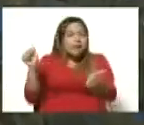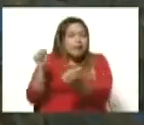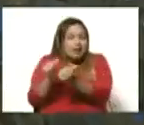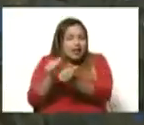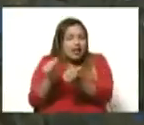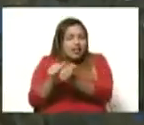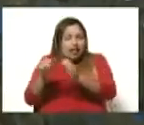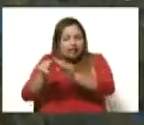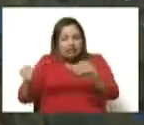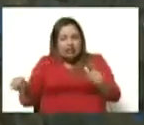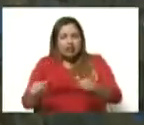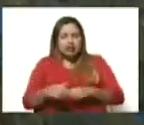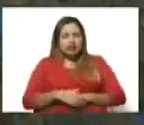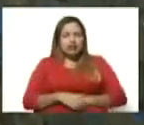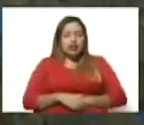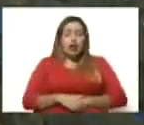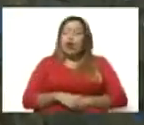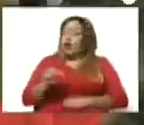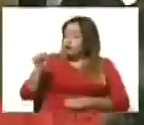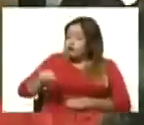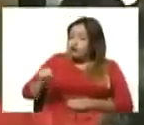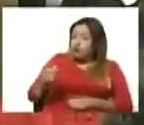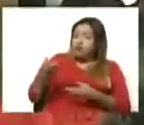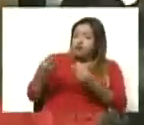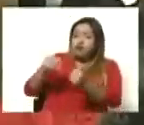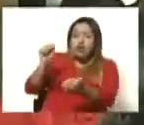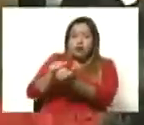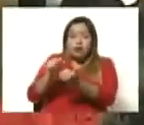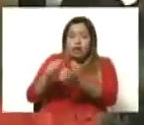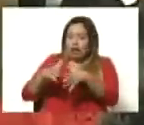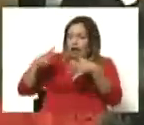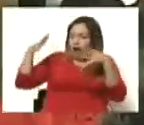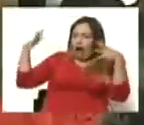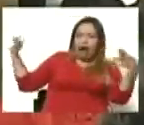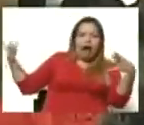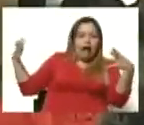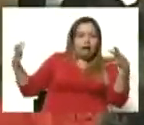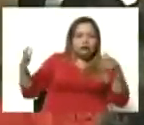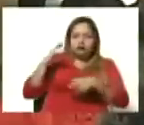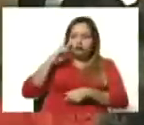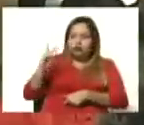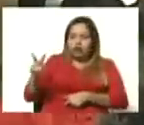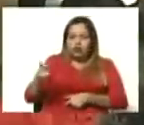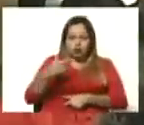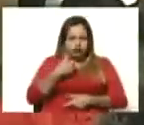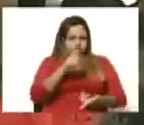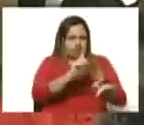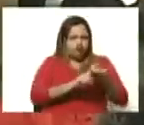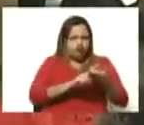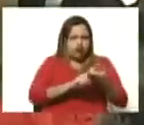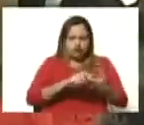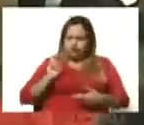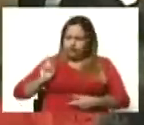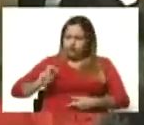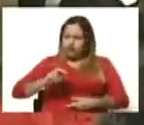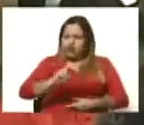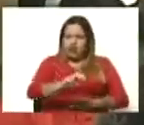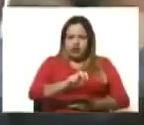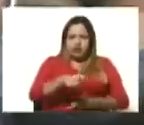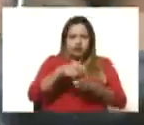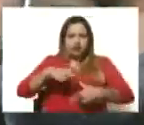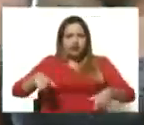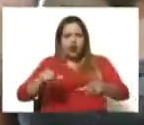del depósito que ahí se genera. Mucha roca, una roca gigante. Estábamos viendo, Sile y yo pasamos quebradas los patos, pasamos